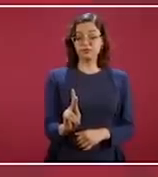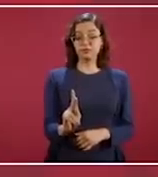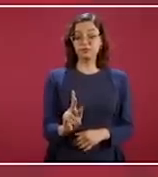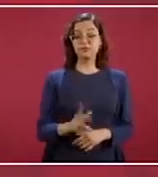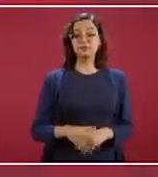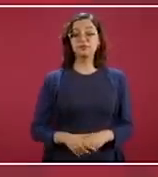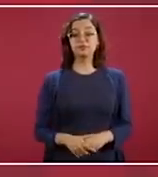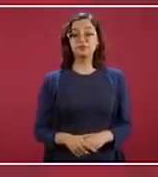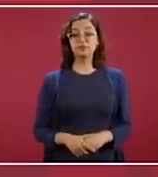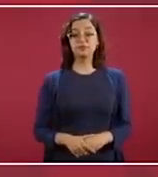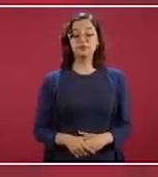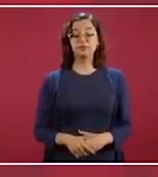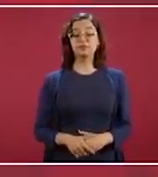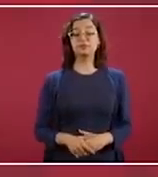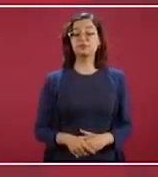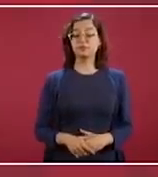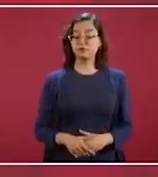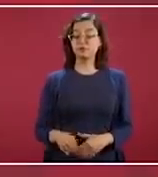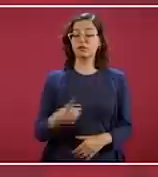no sobra